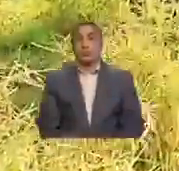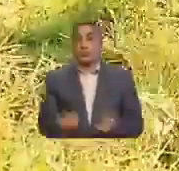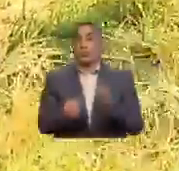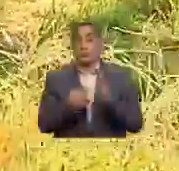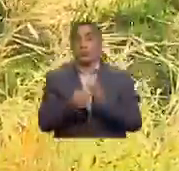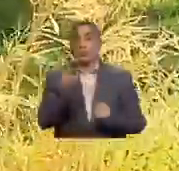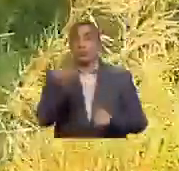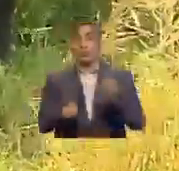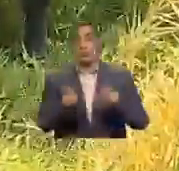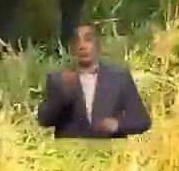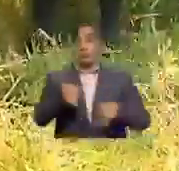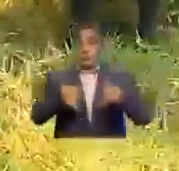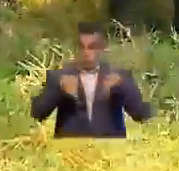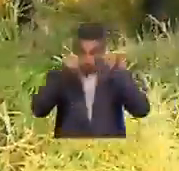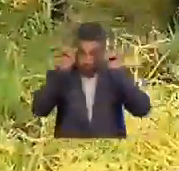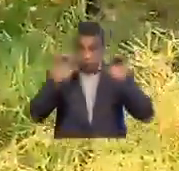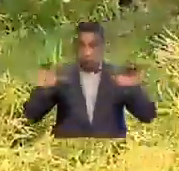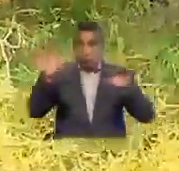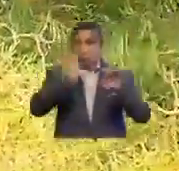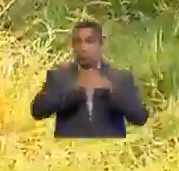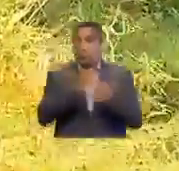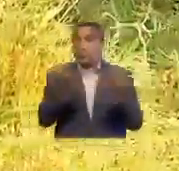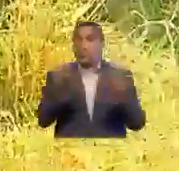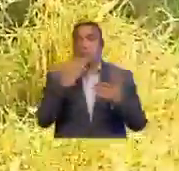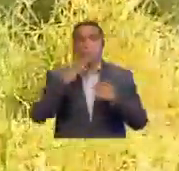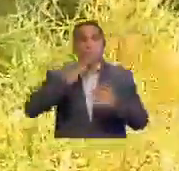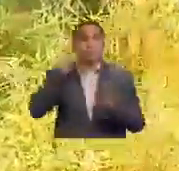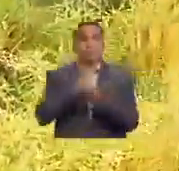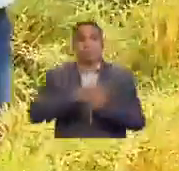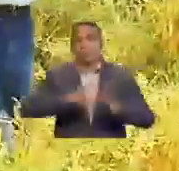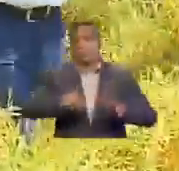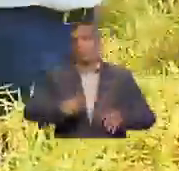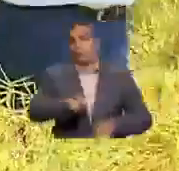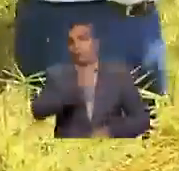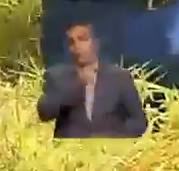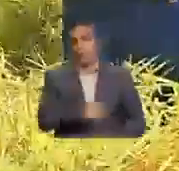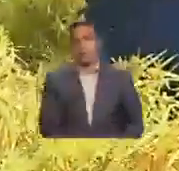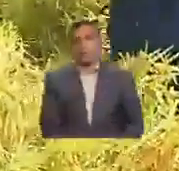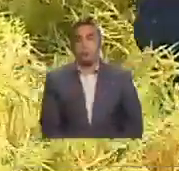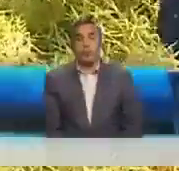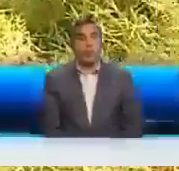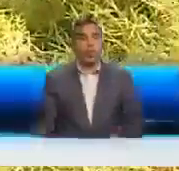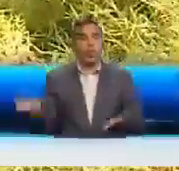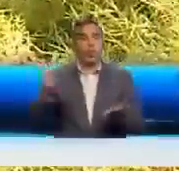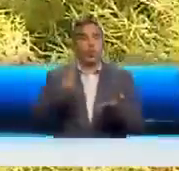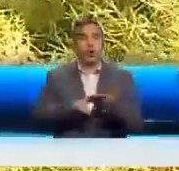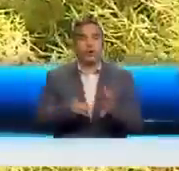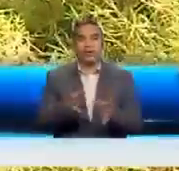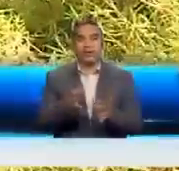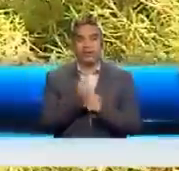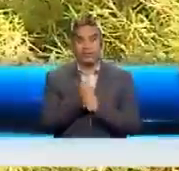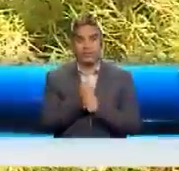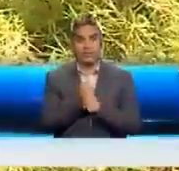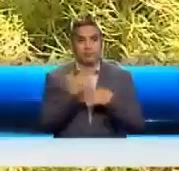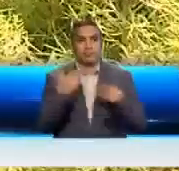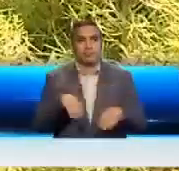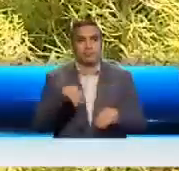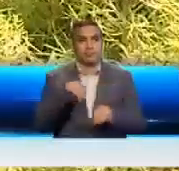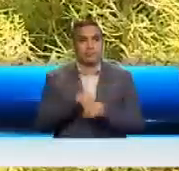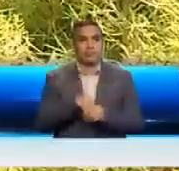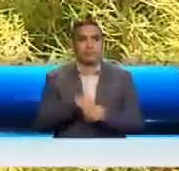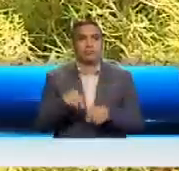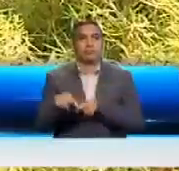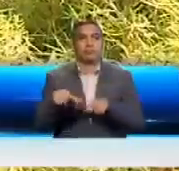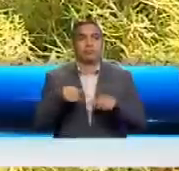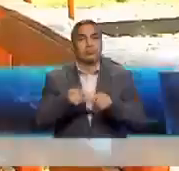que algunos ganaderos buscan hacerle un alto a la delincuencia, reforzando las medidas de seguridad